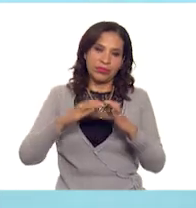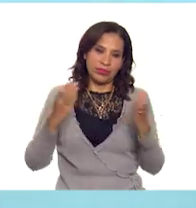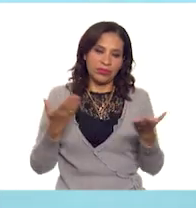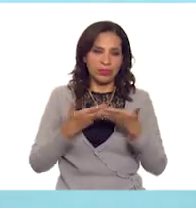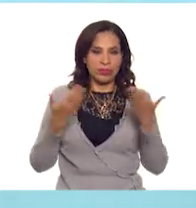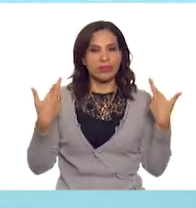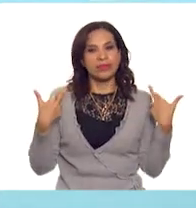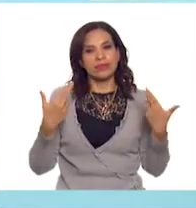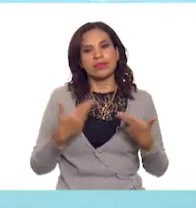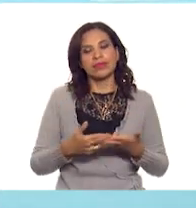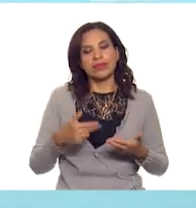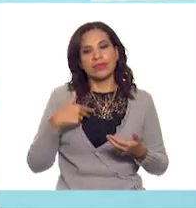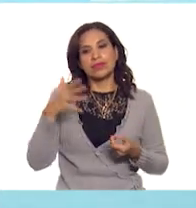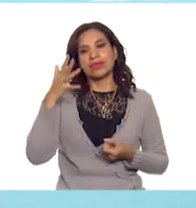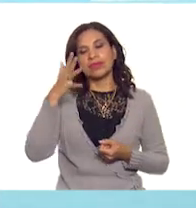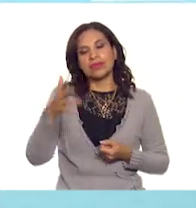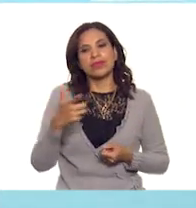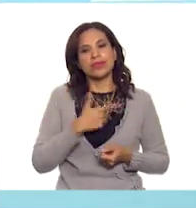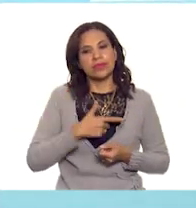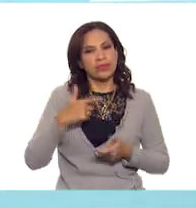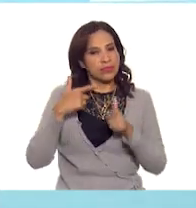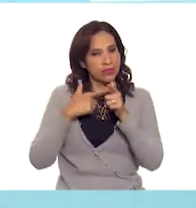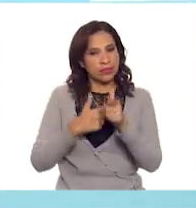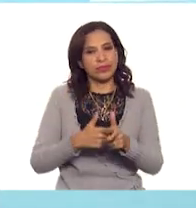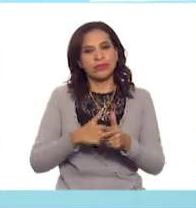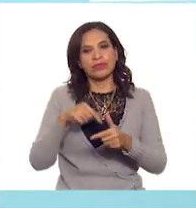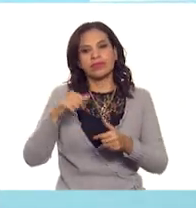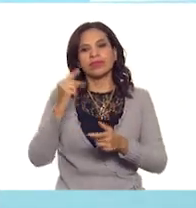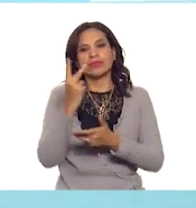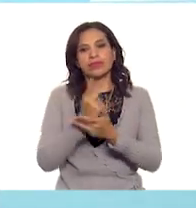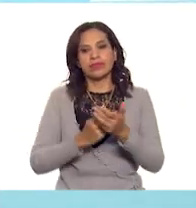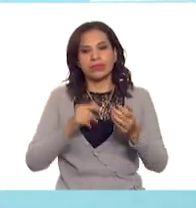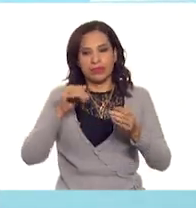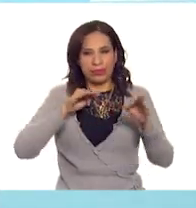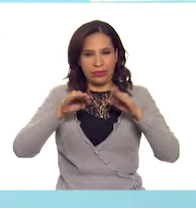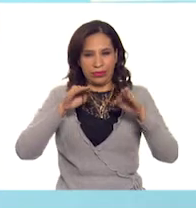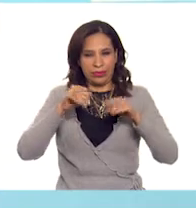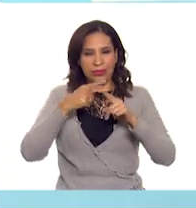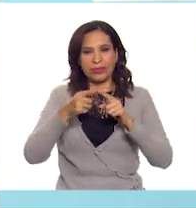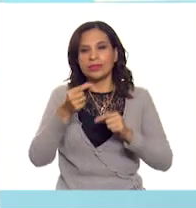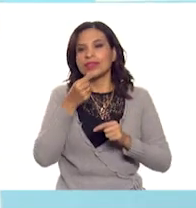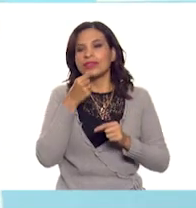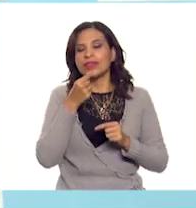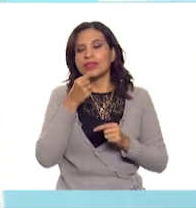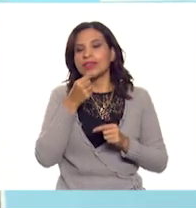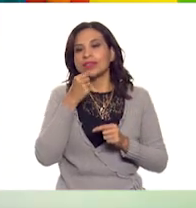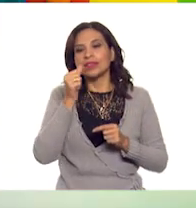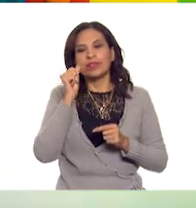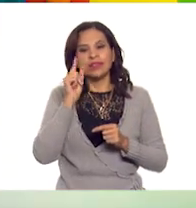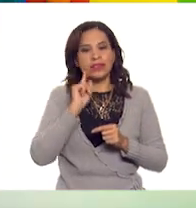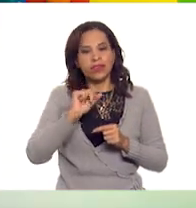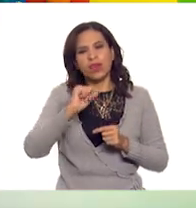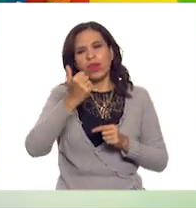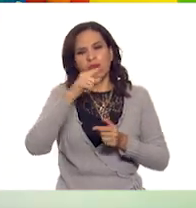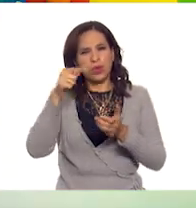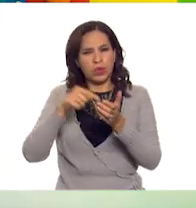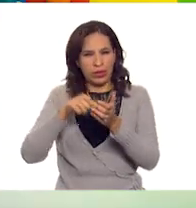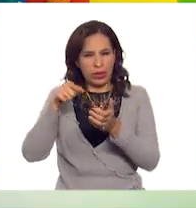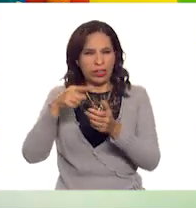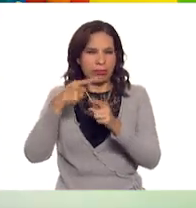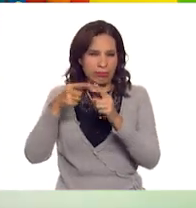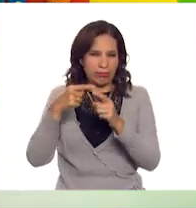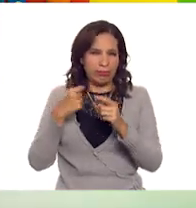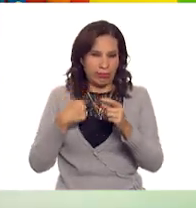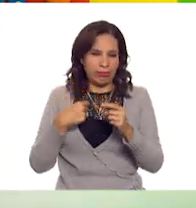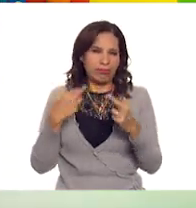soy maestra y más adelante me gustaría continuar con esta profesión, pero con niñas y niños en otros lugares. Yo de niña